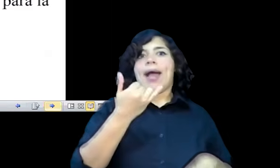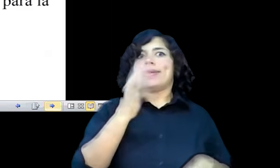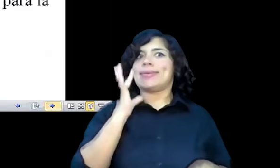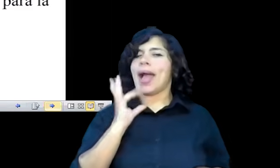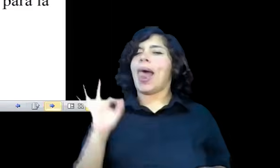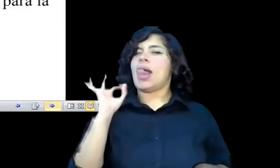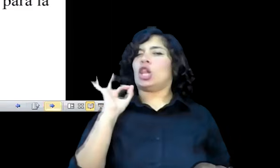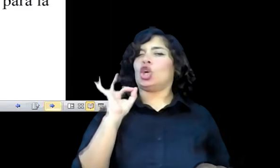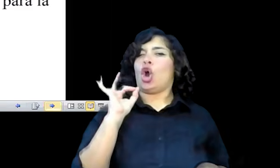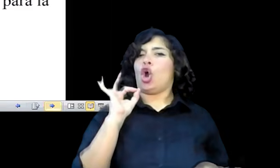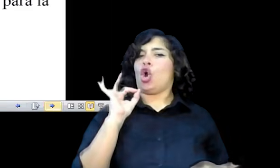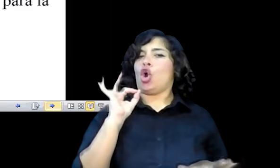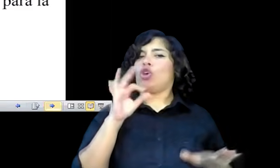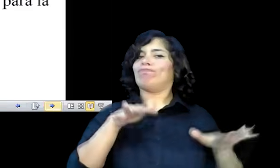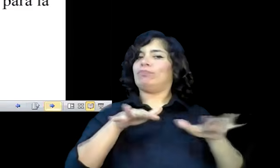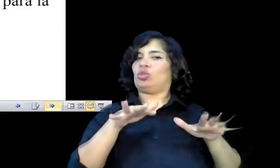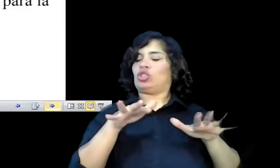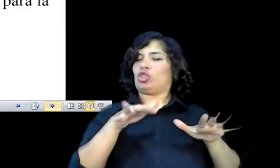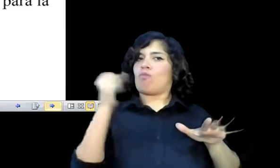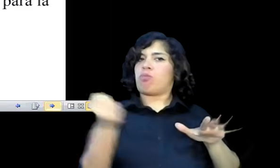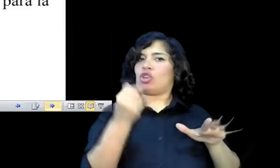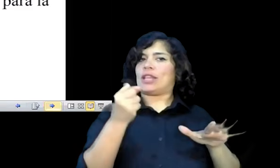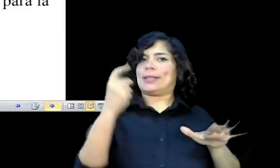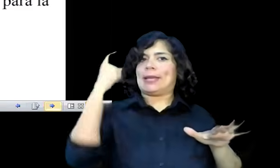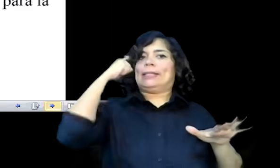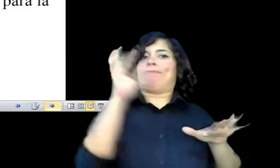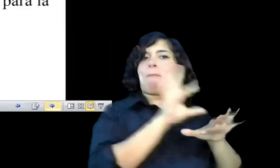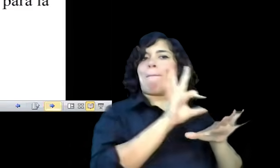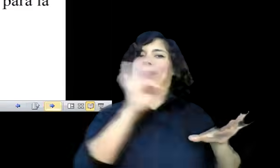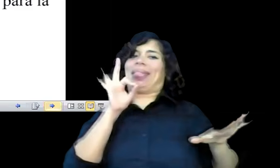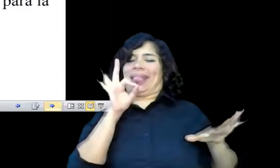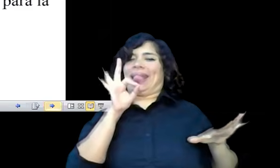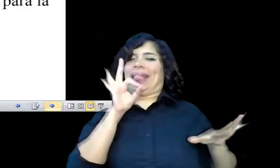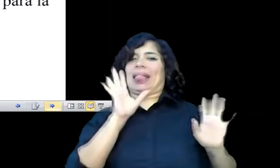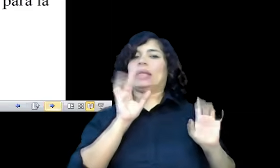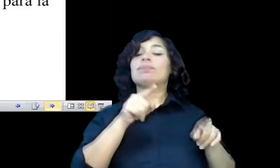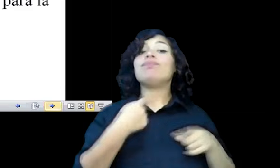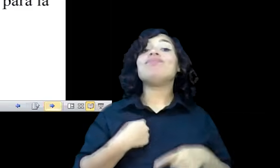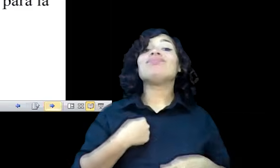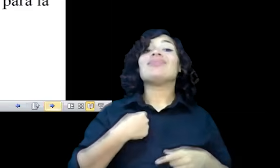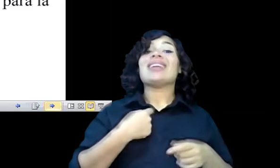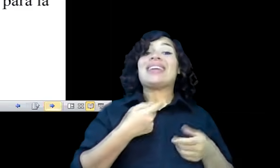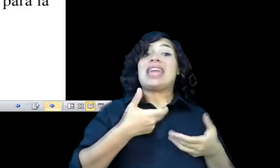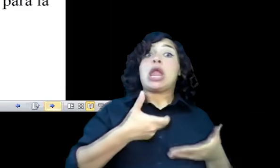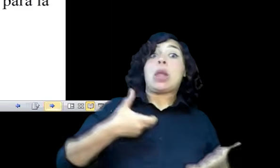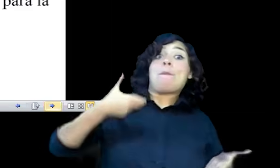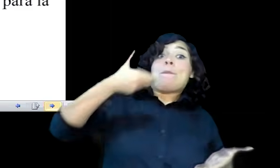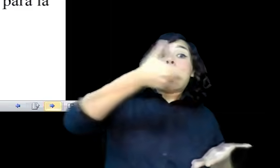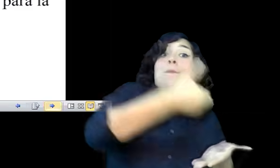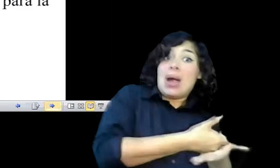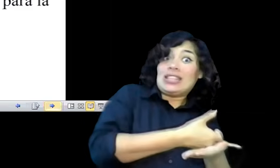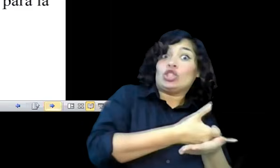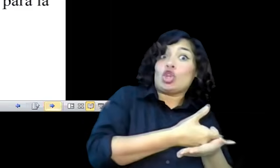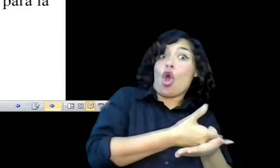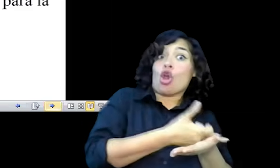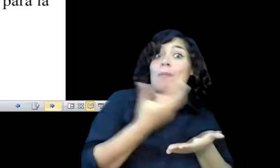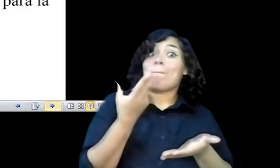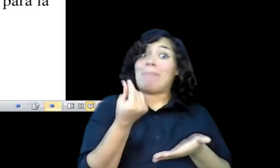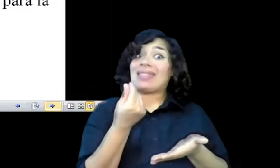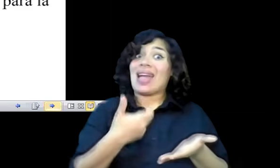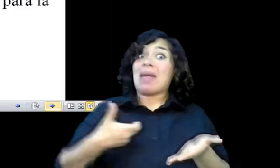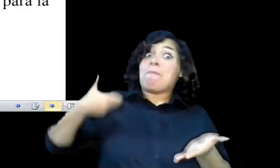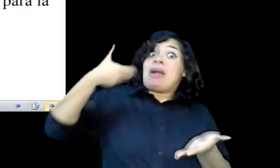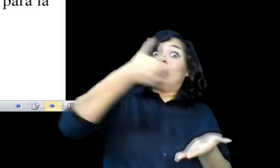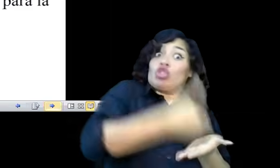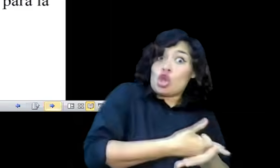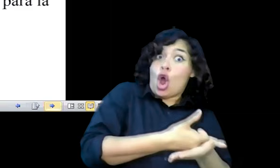restricción, o sea, una condición. ¿Cuál es la condición de la exención? Es que la inversión, si la cartera de inversión